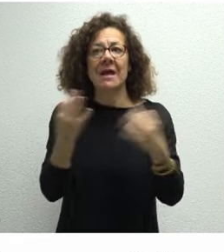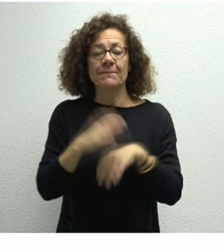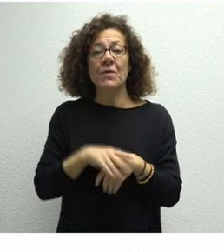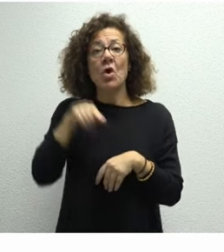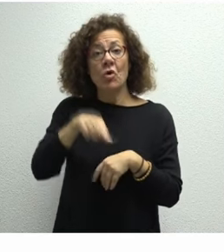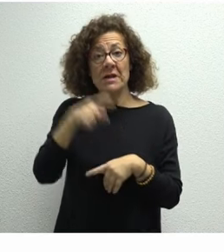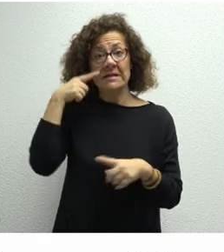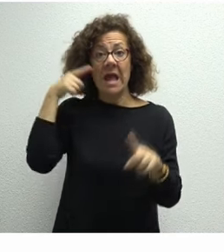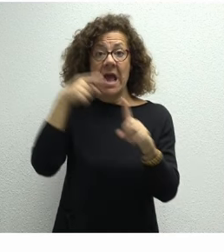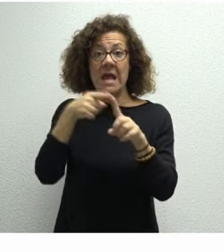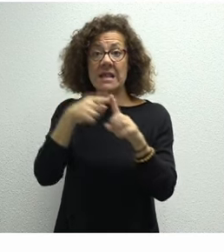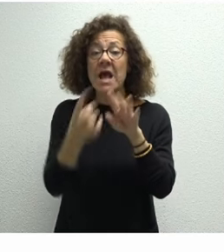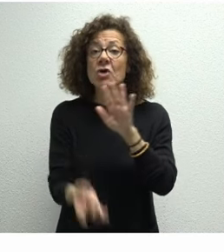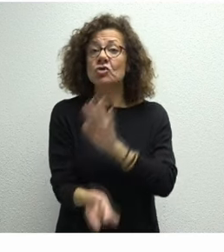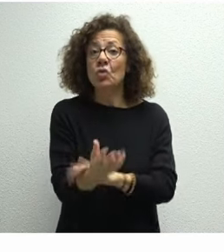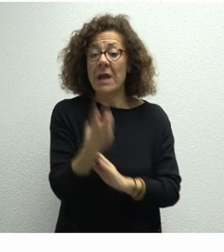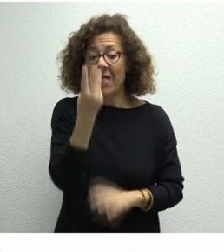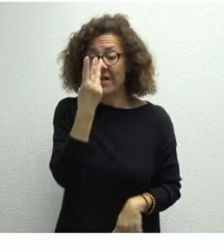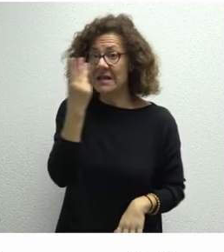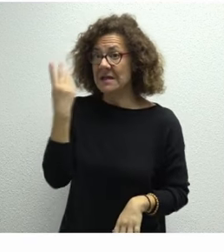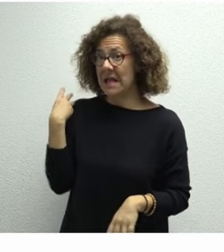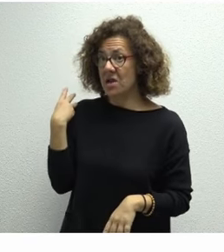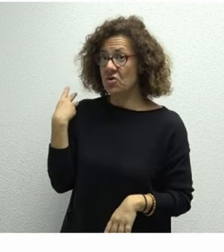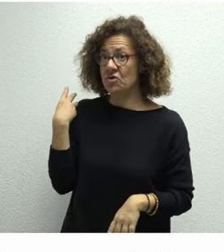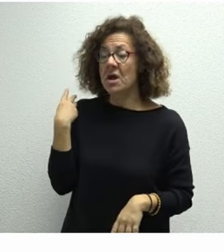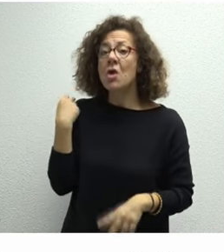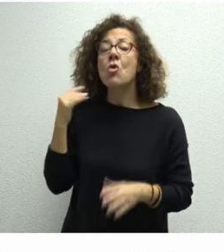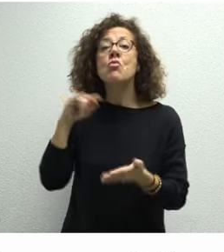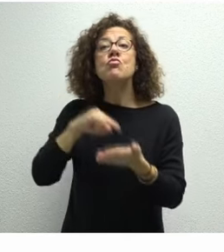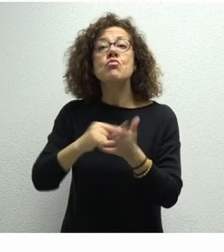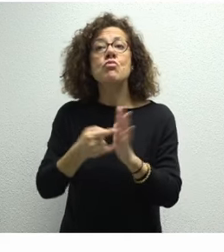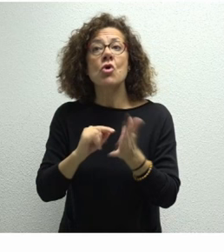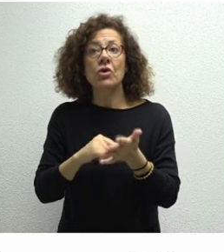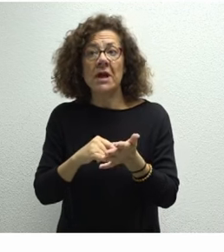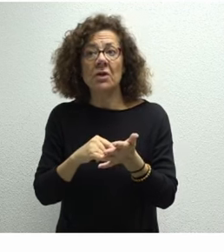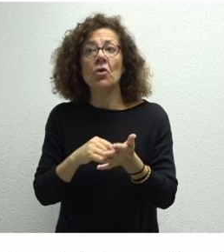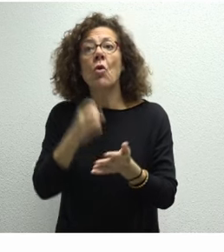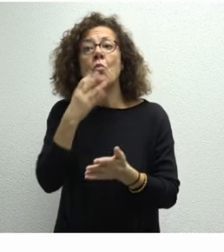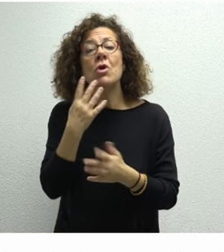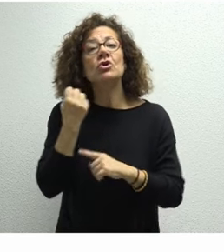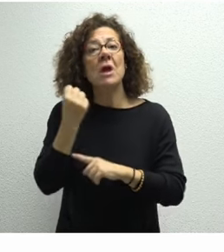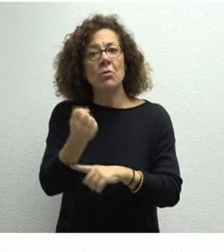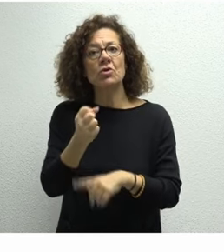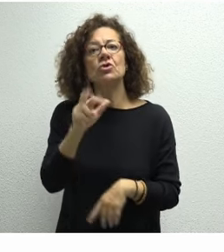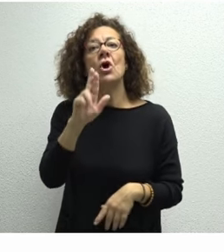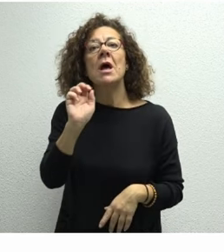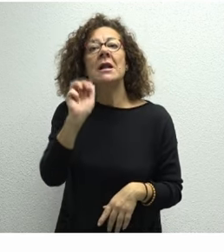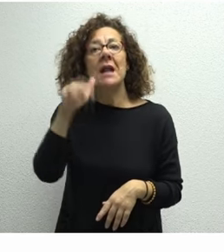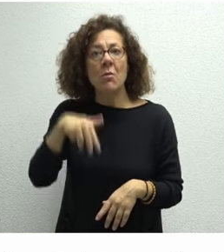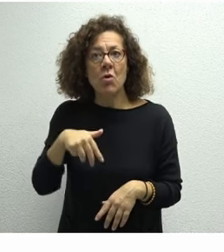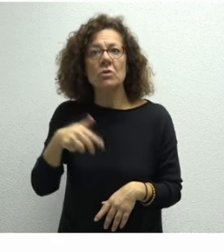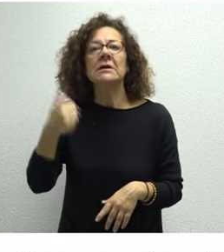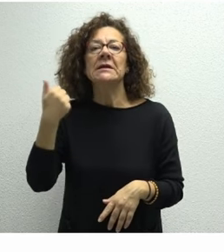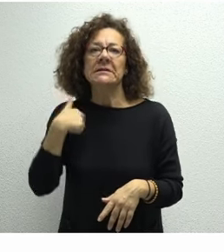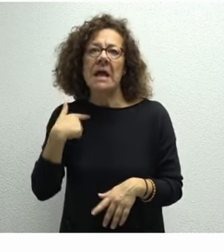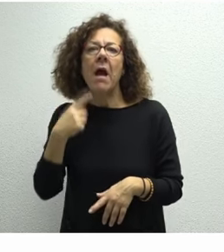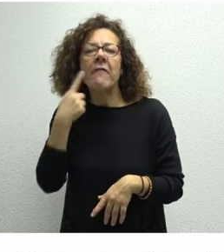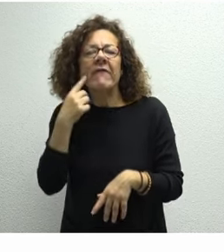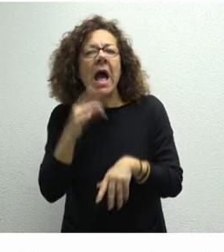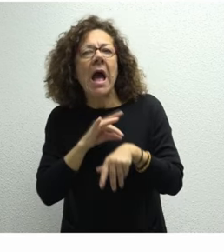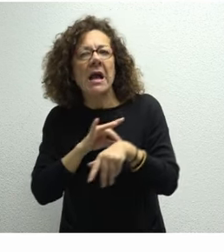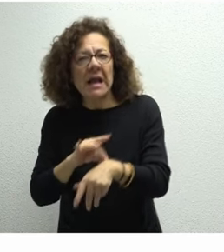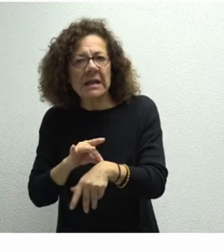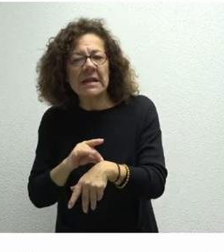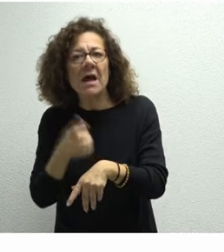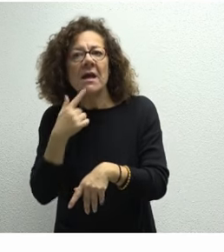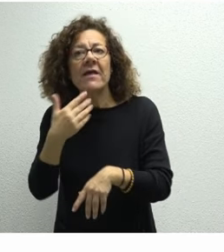esta idea surge hace 3 años el proyecto con buenos apoyos Ramón eh tirará de agenda y de